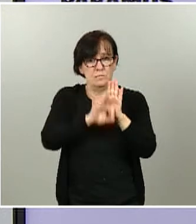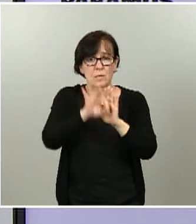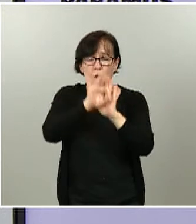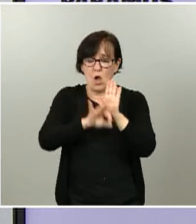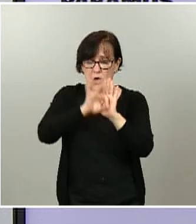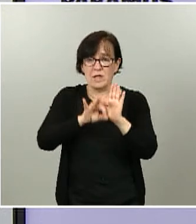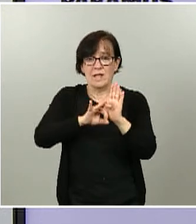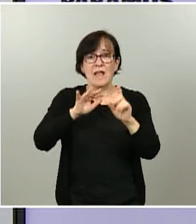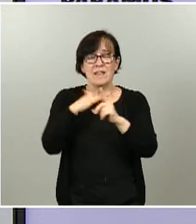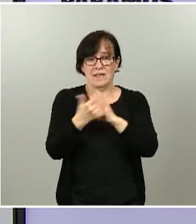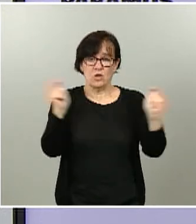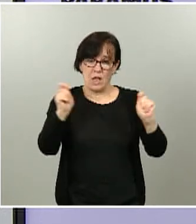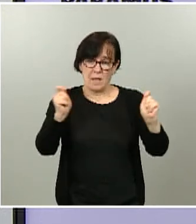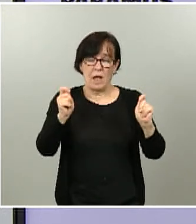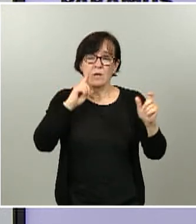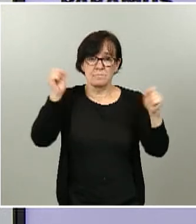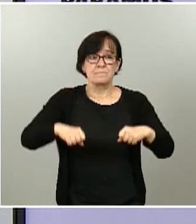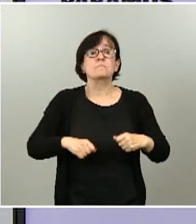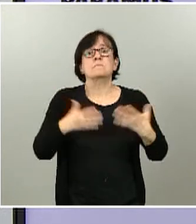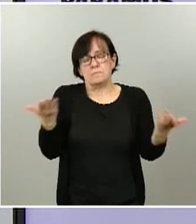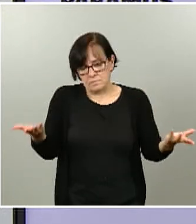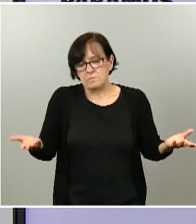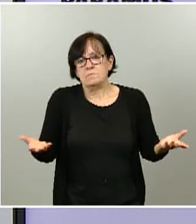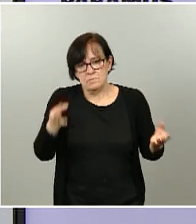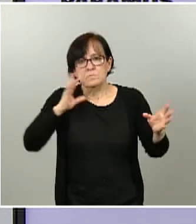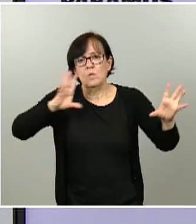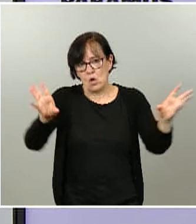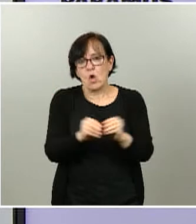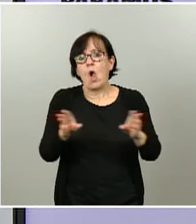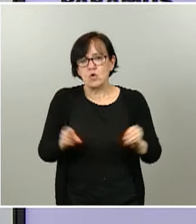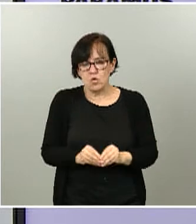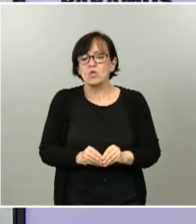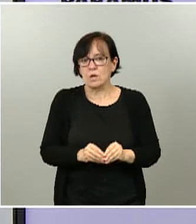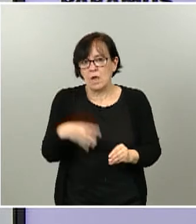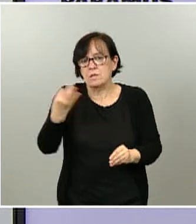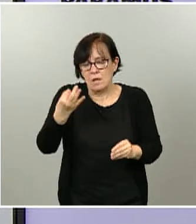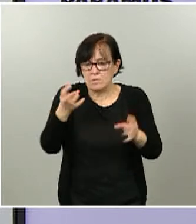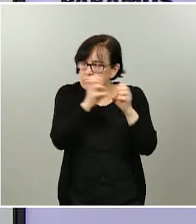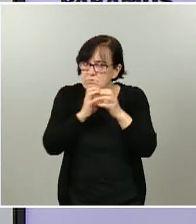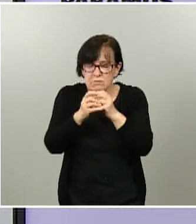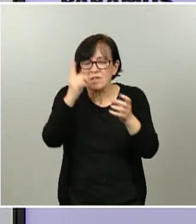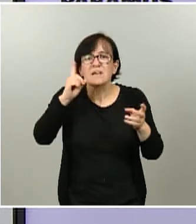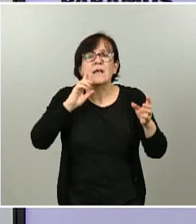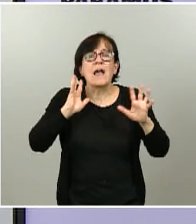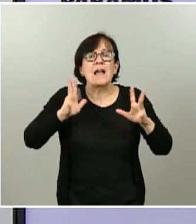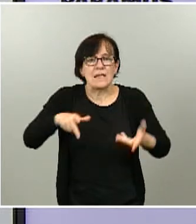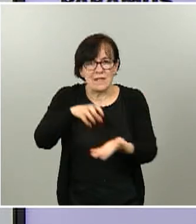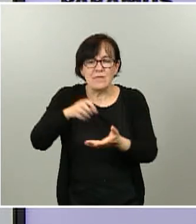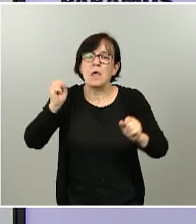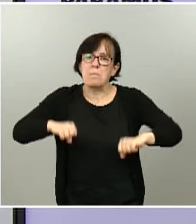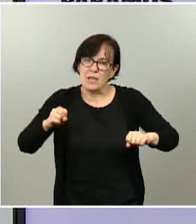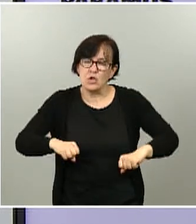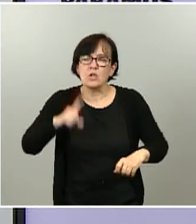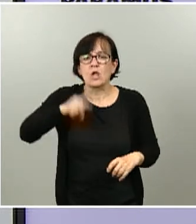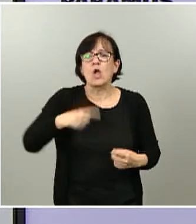dictadas. Claro que habrá que sacar conclusiones, no solamente por lo que respecta a las residencias de mayores, sino también en muchos otros aspectos.